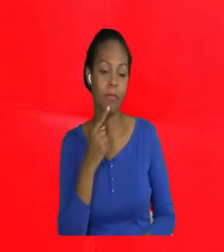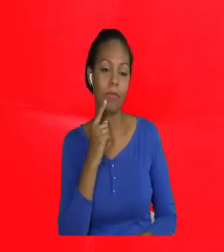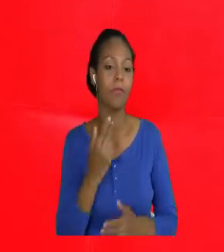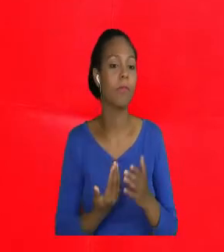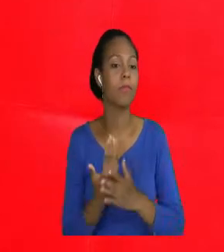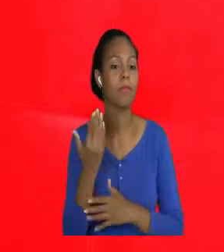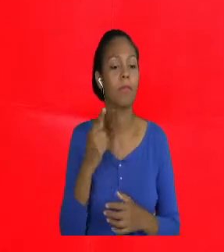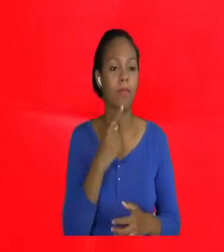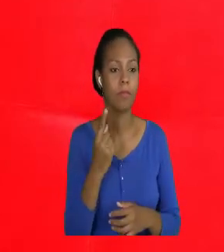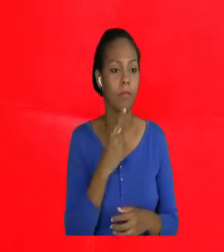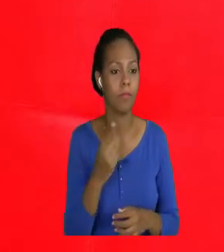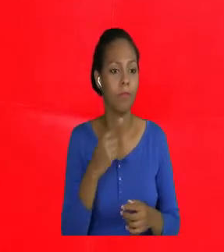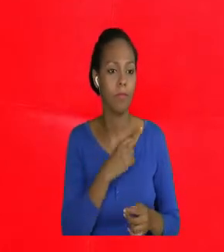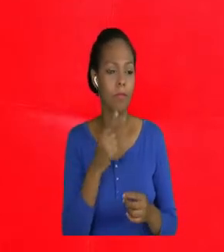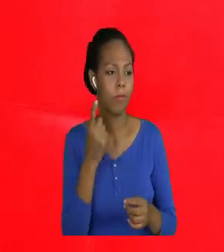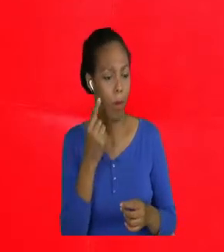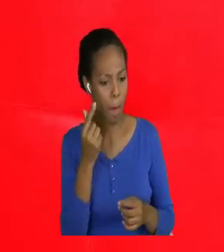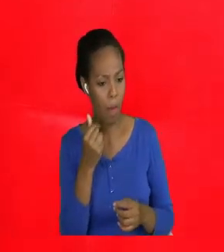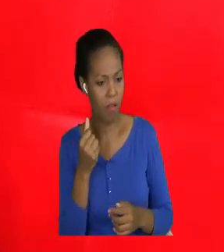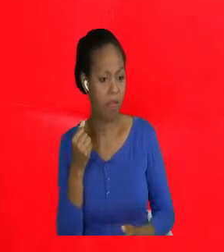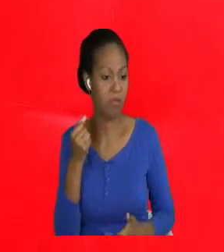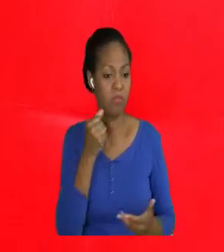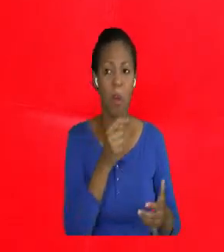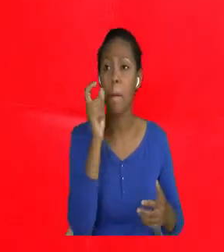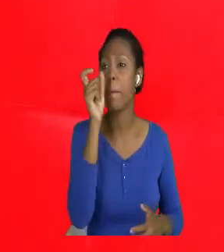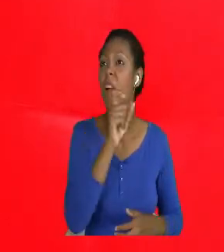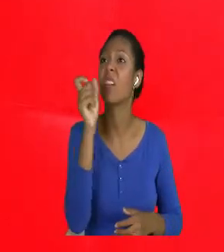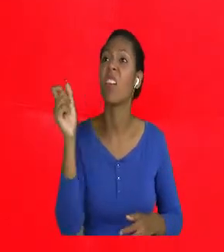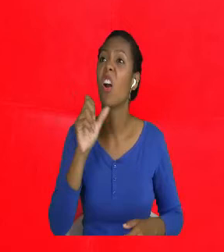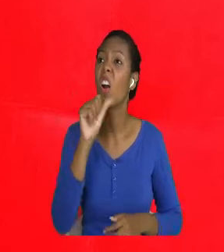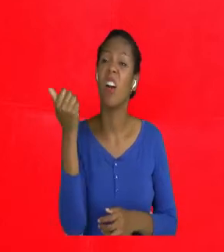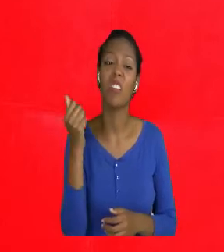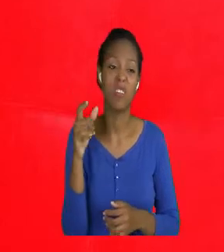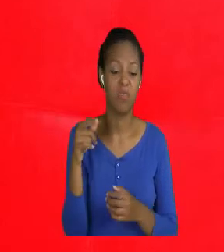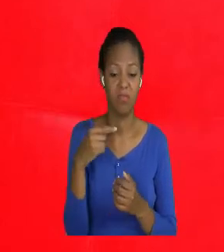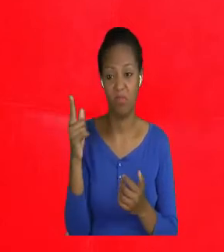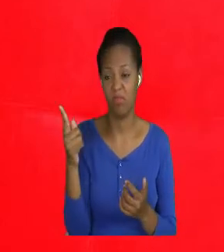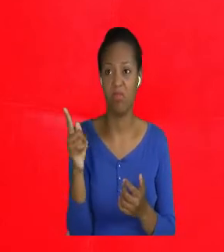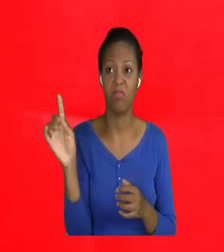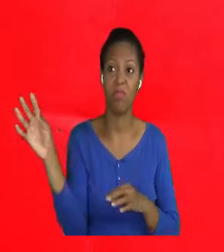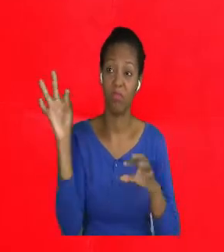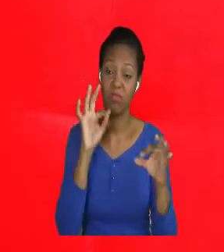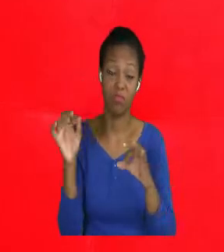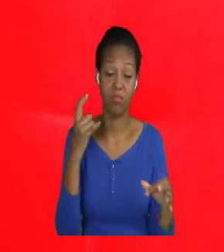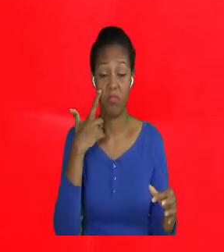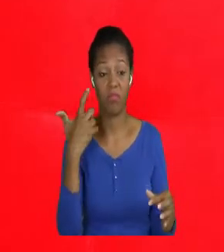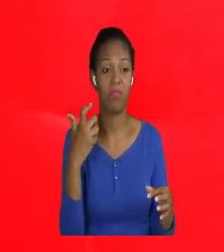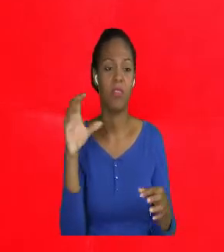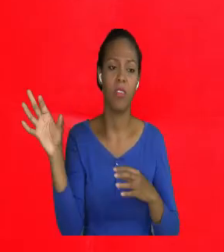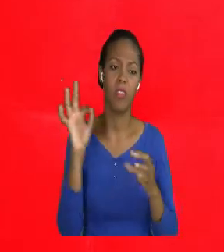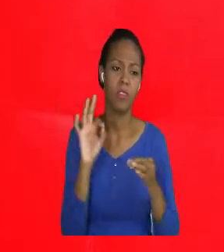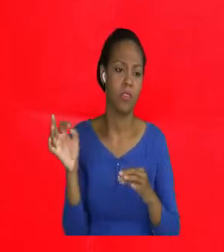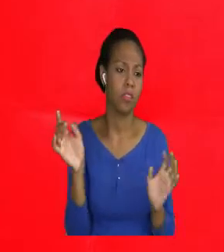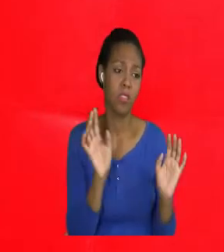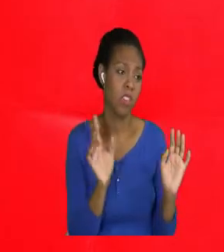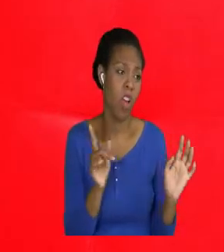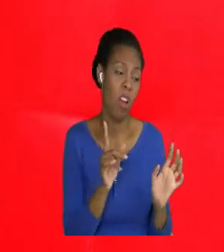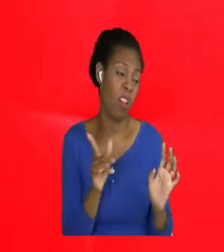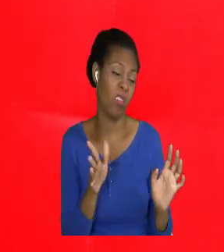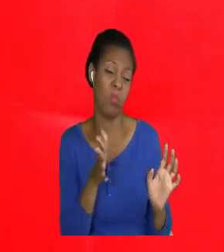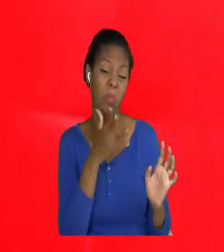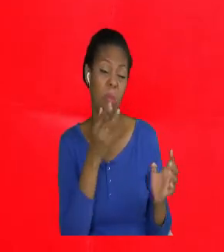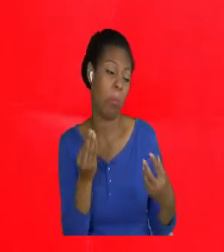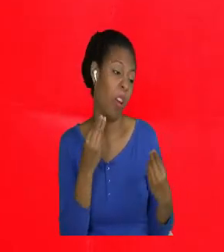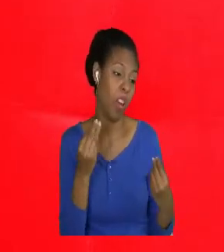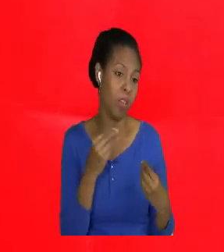no íbamos a invertir tanto dinero en lo que era traer artistas nacionales o internacionales, no porque no nos merezcamos unos eventos de